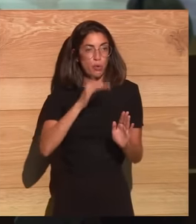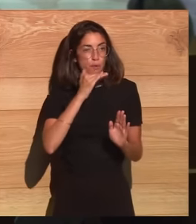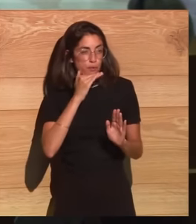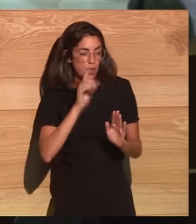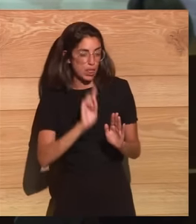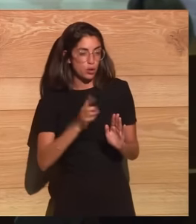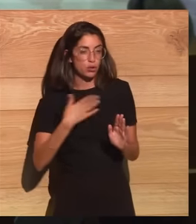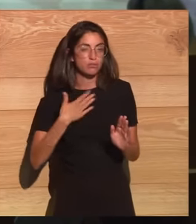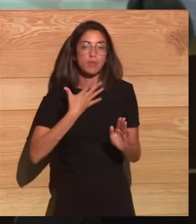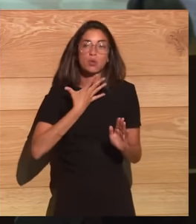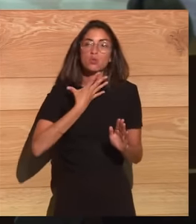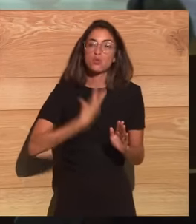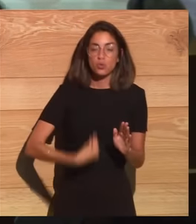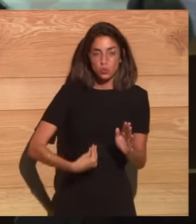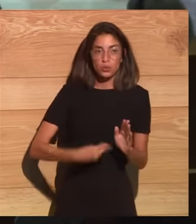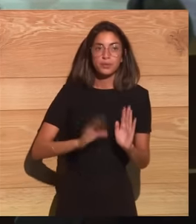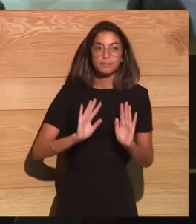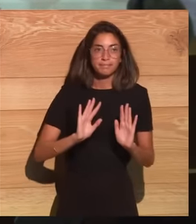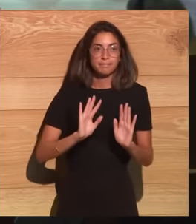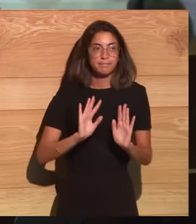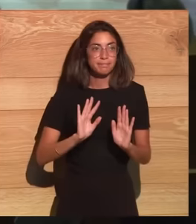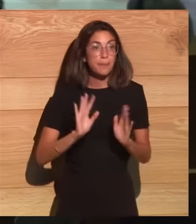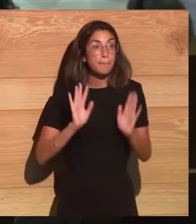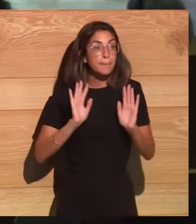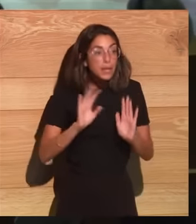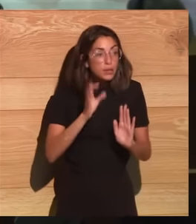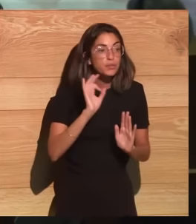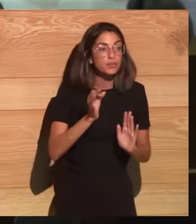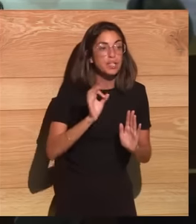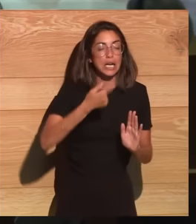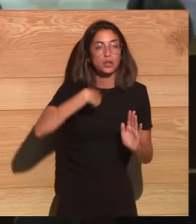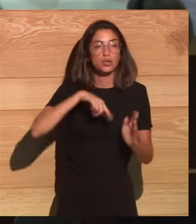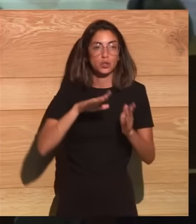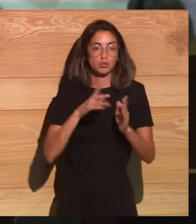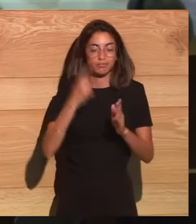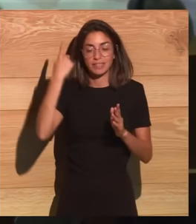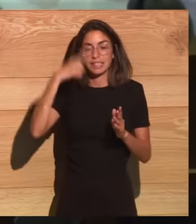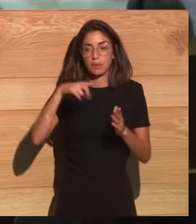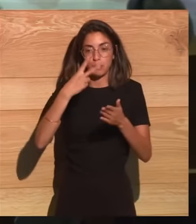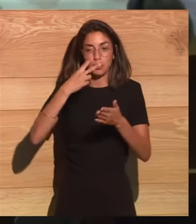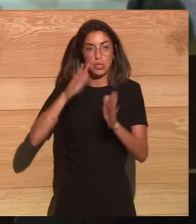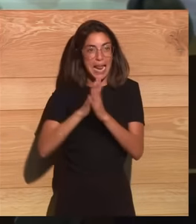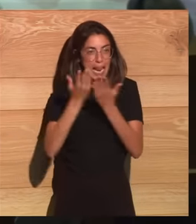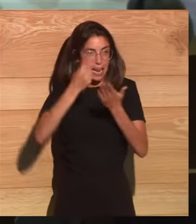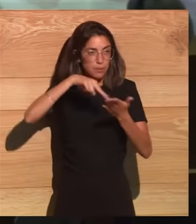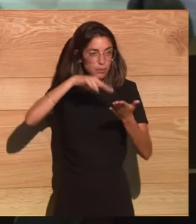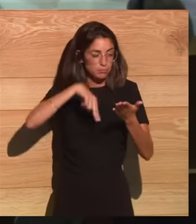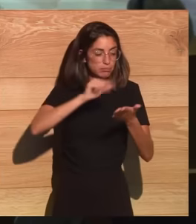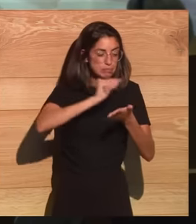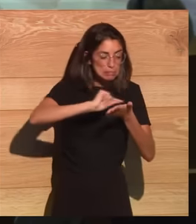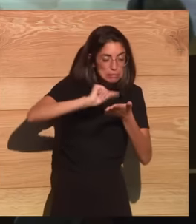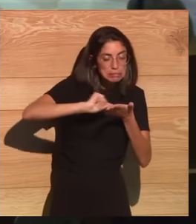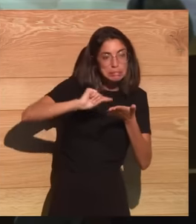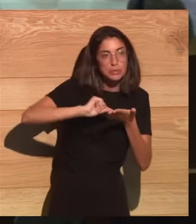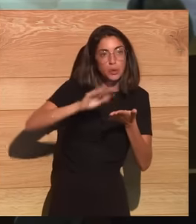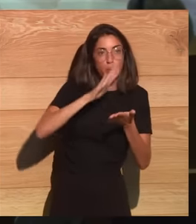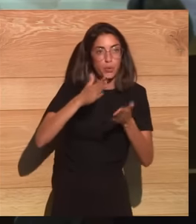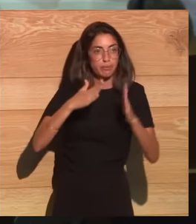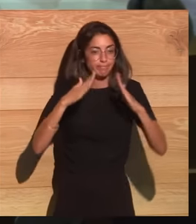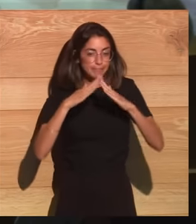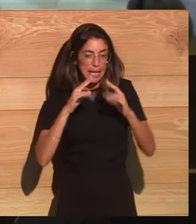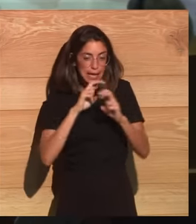alivio. Pero lo cierto es que sabíamos que estaba escribiendo, eso es cierto. Él estaba recluido en su